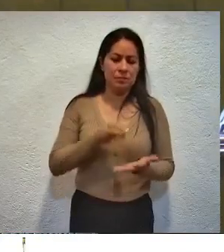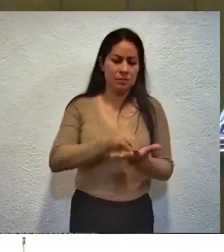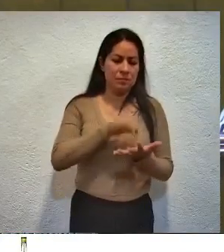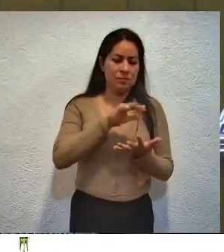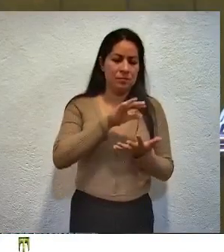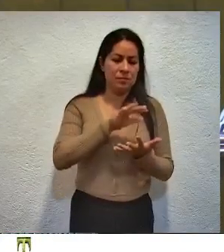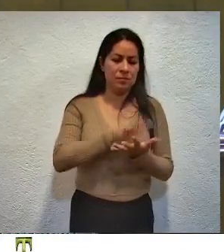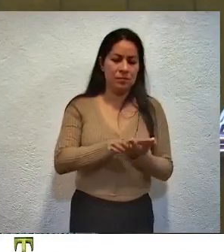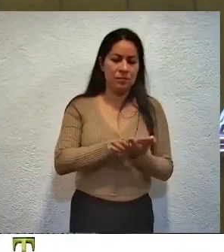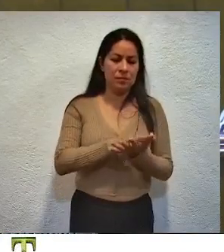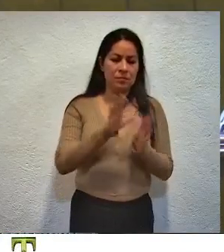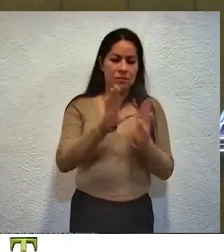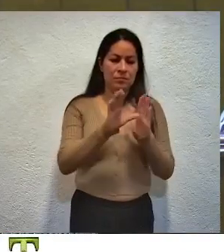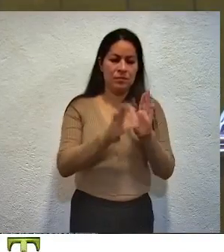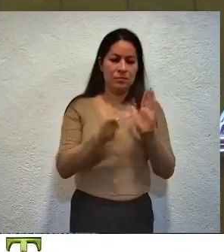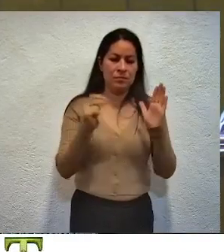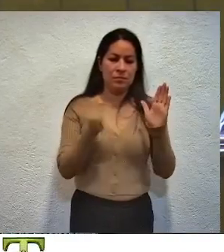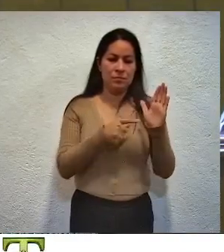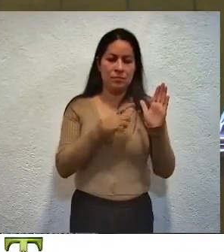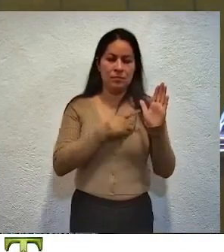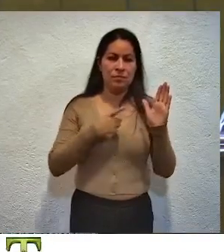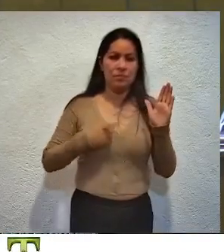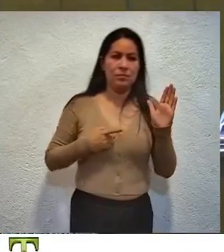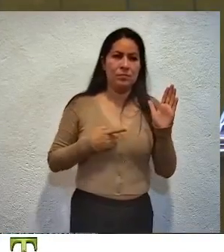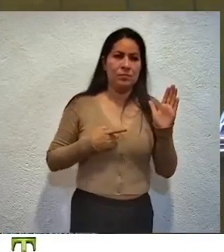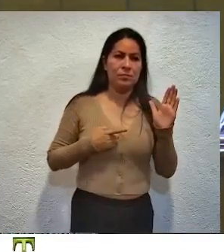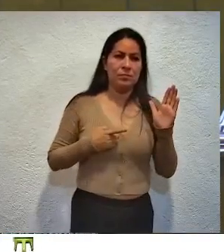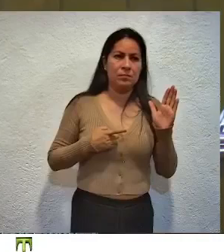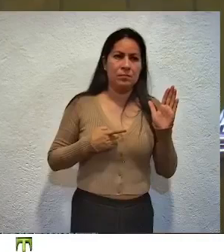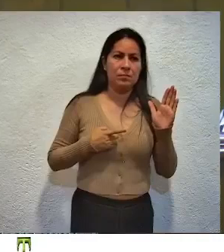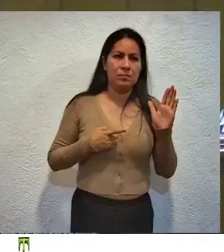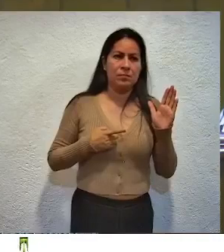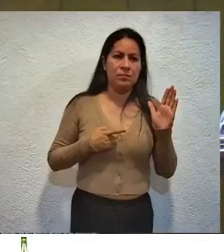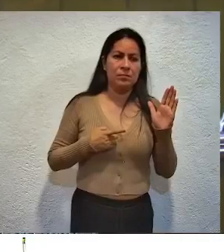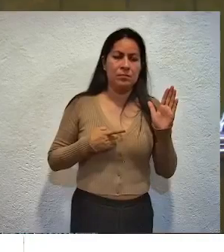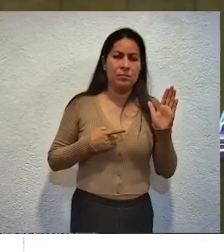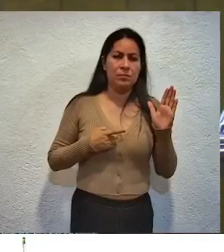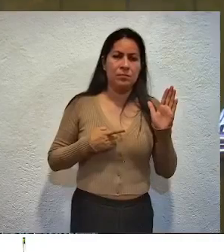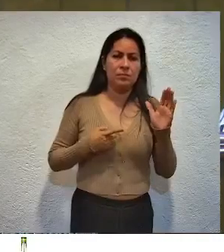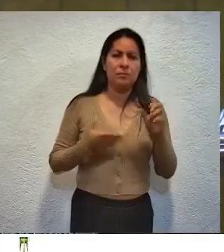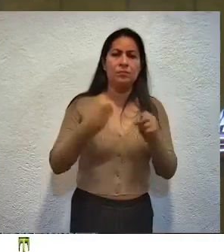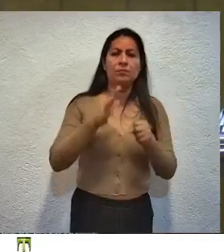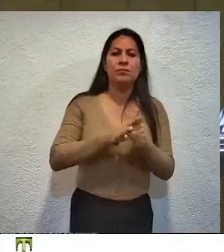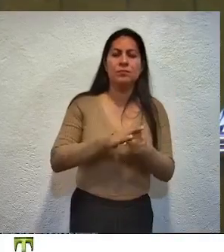Constitución nos dice que debemos ser o que los órganos